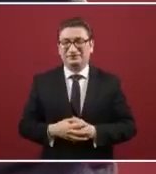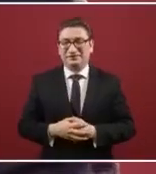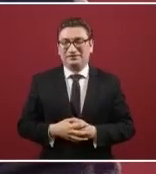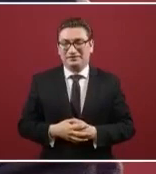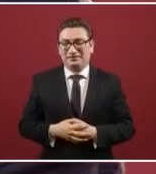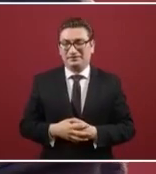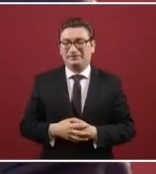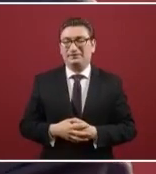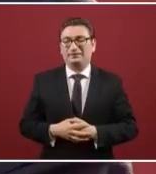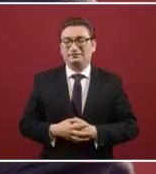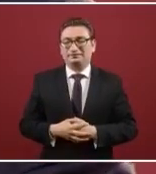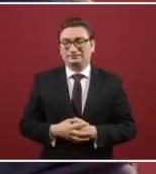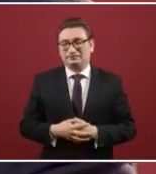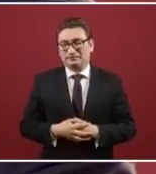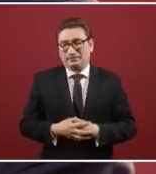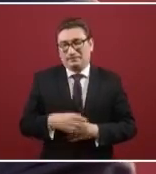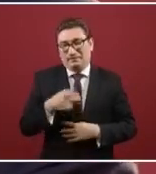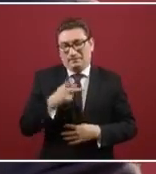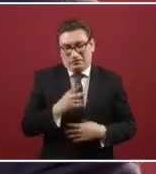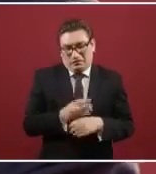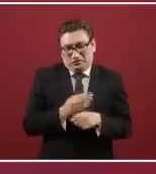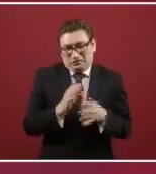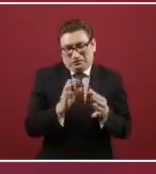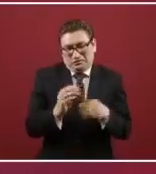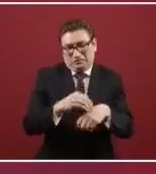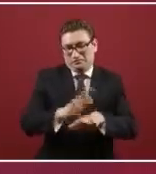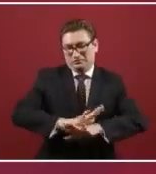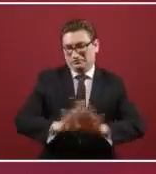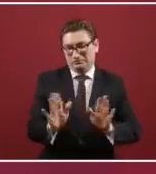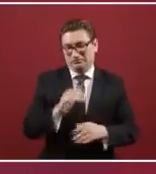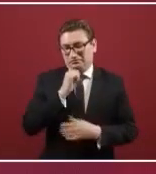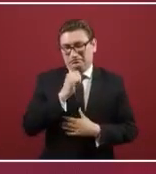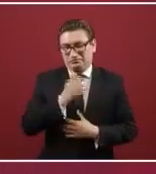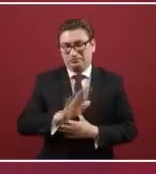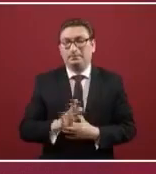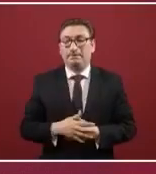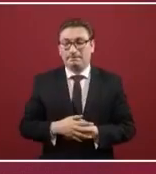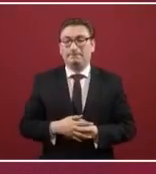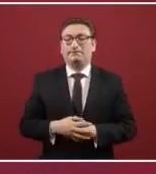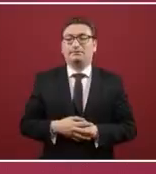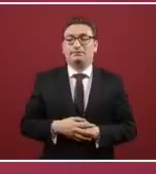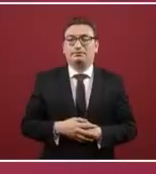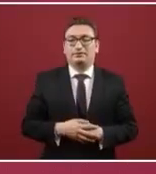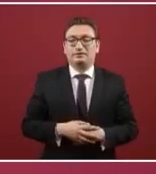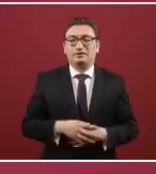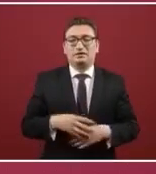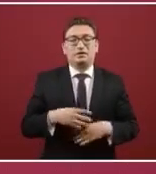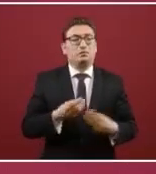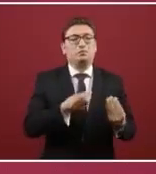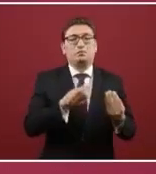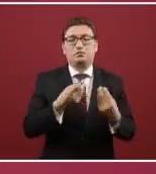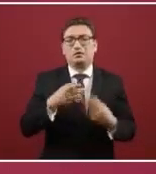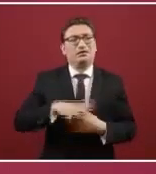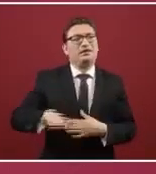también, pero no voy a comentar más. Entonces, la gente está